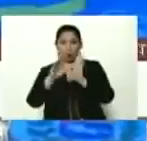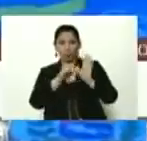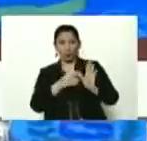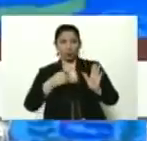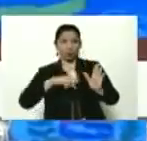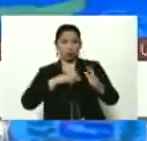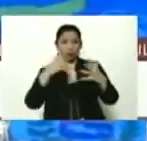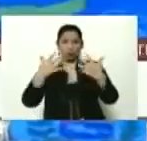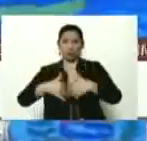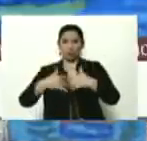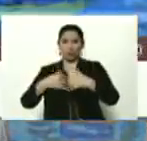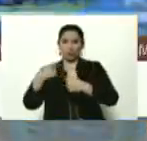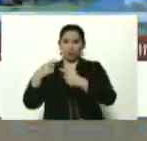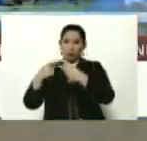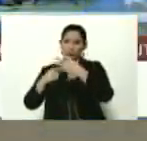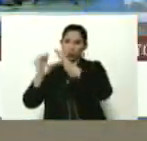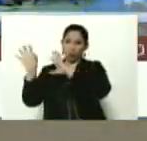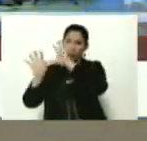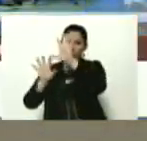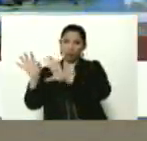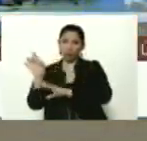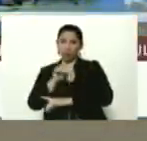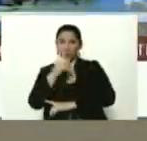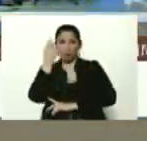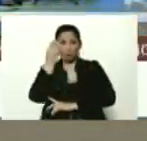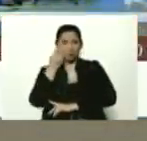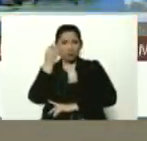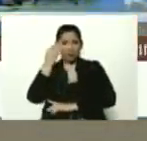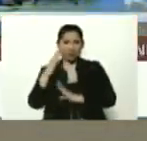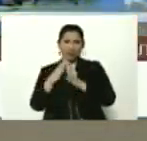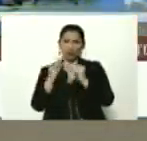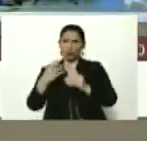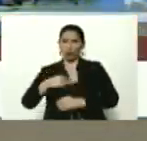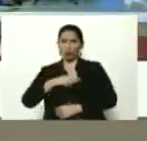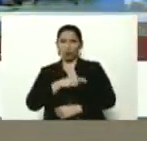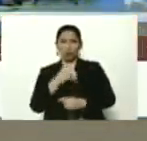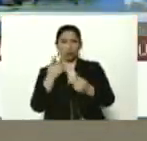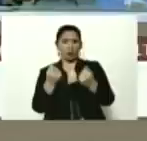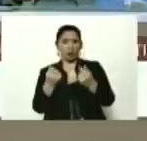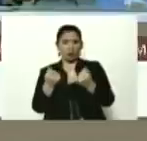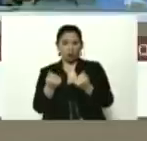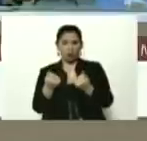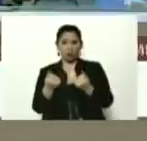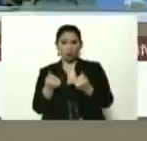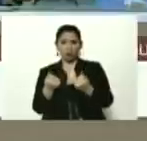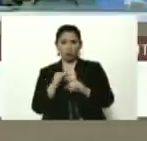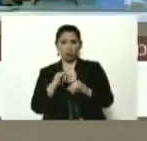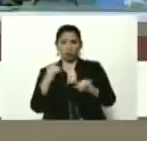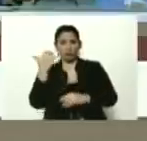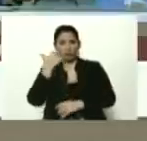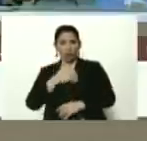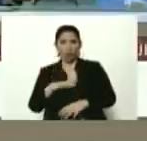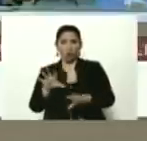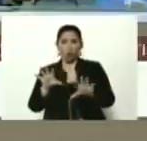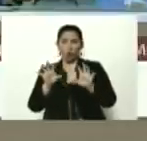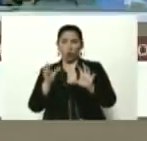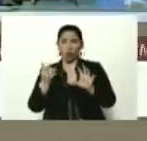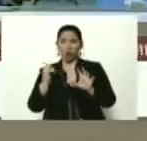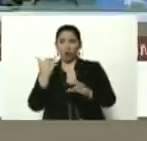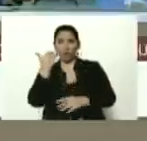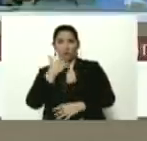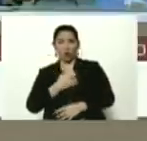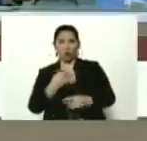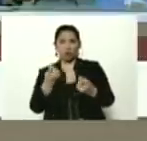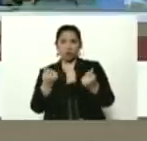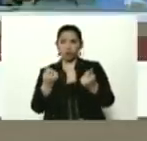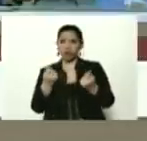el extranjero. No crean que todos nuestros activos financieros que han sido congelados están congelados en